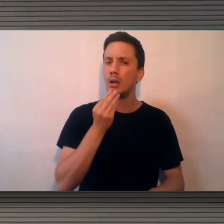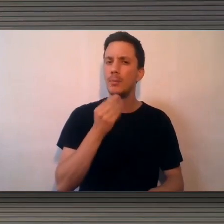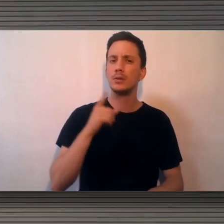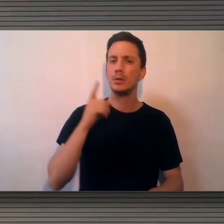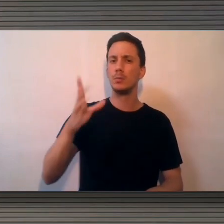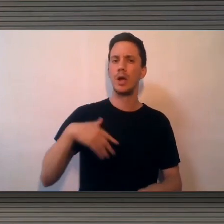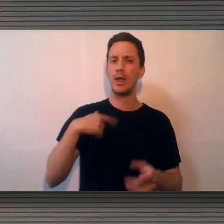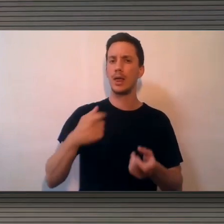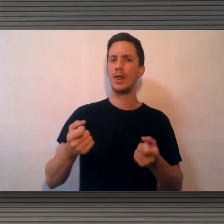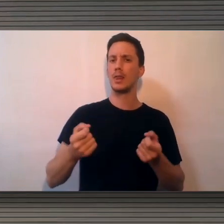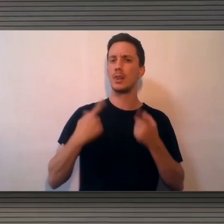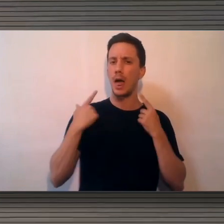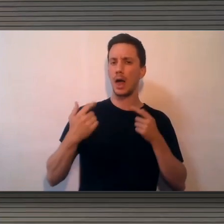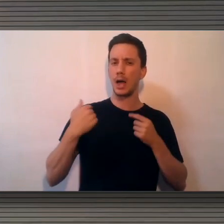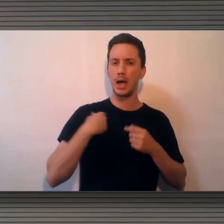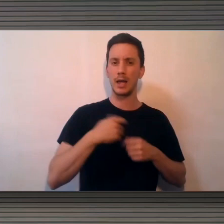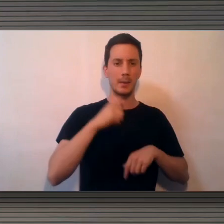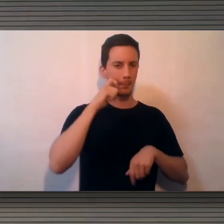atópica. Sí.